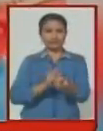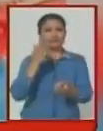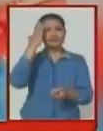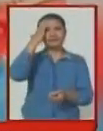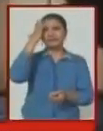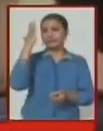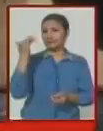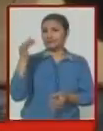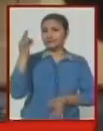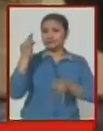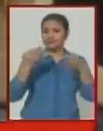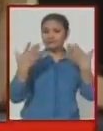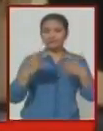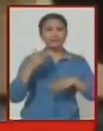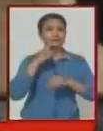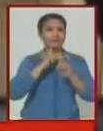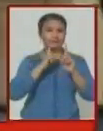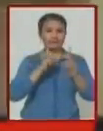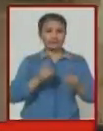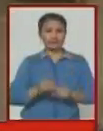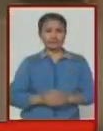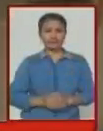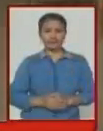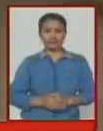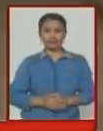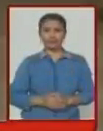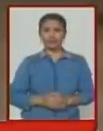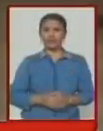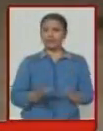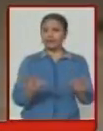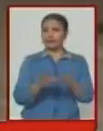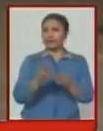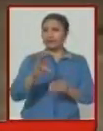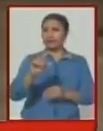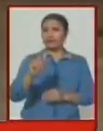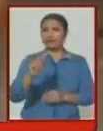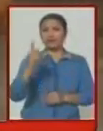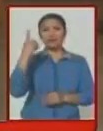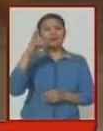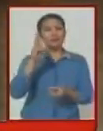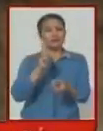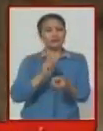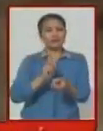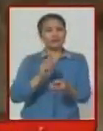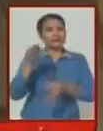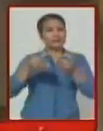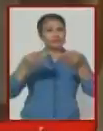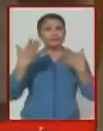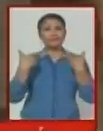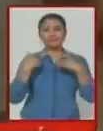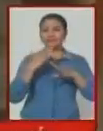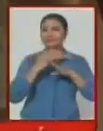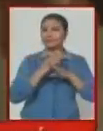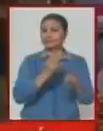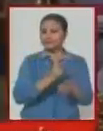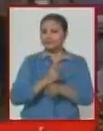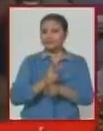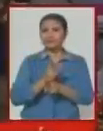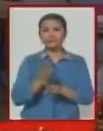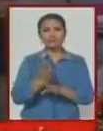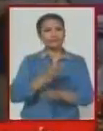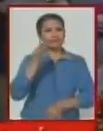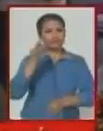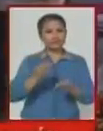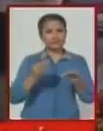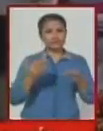qué? Porque si él hubiese mandado a la audiencia cautelar para que la misma juez tome previsiones necesarias, se